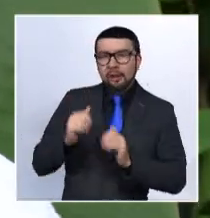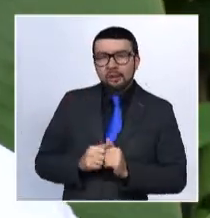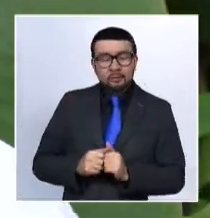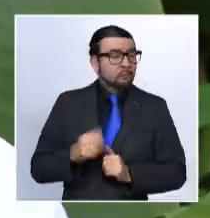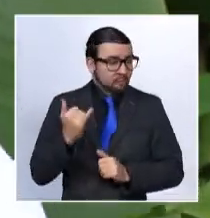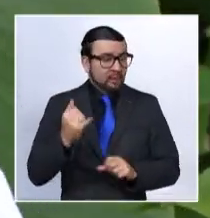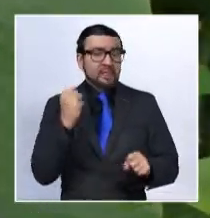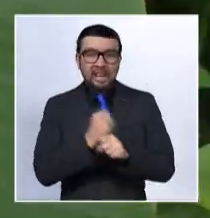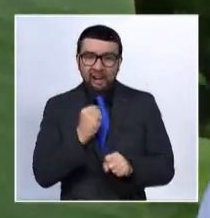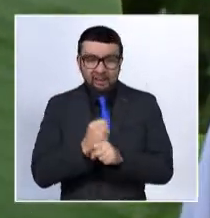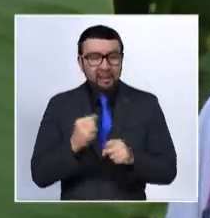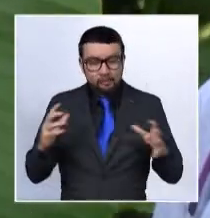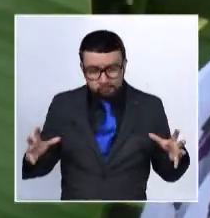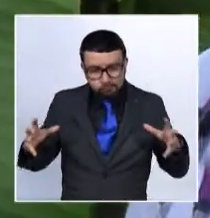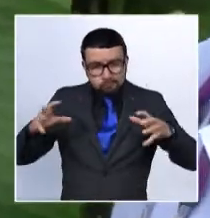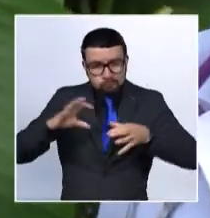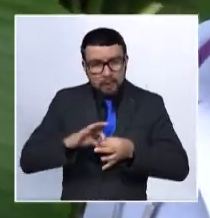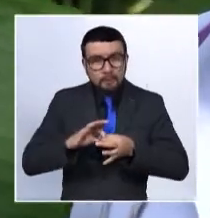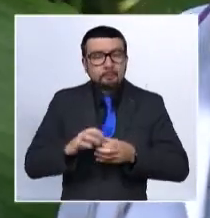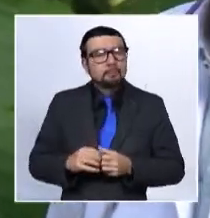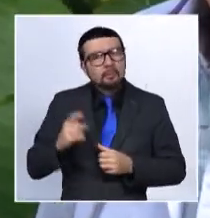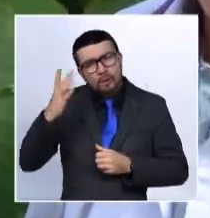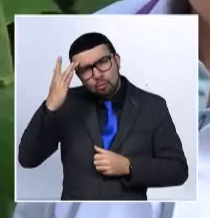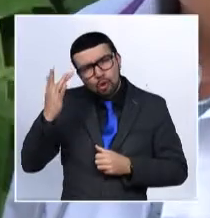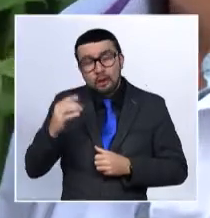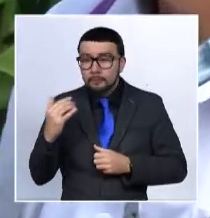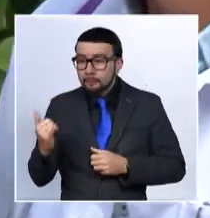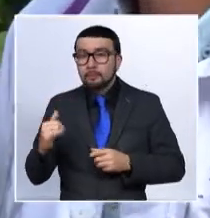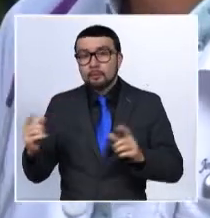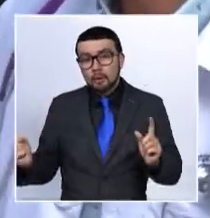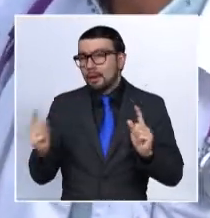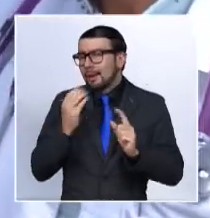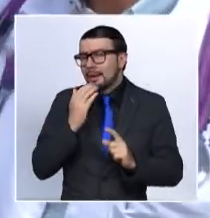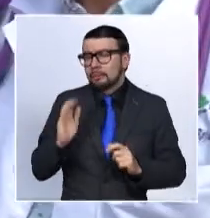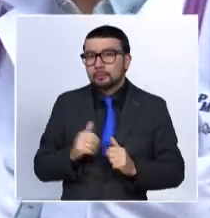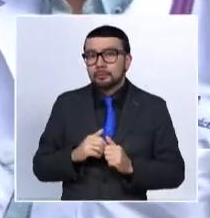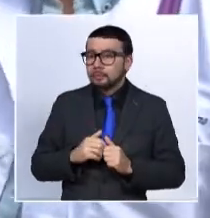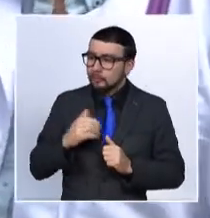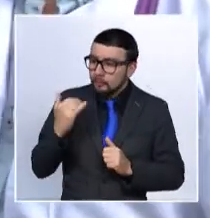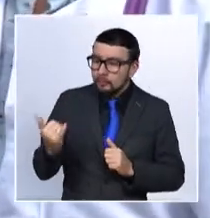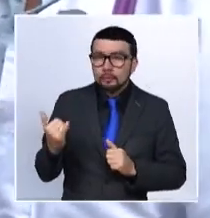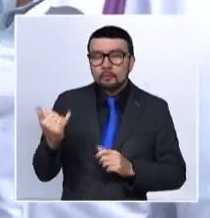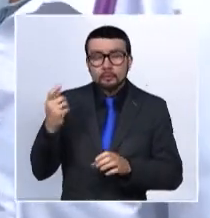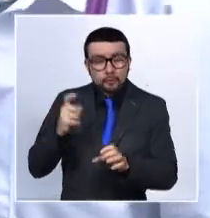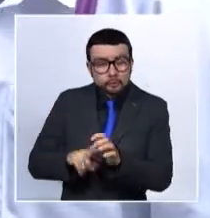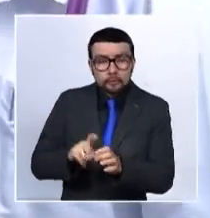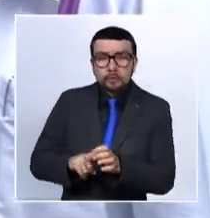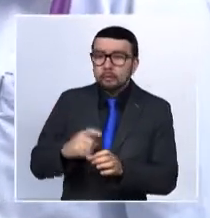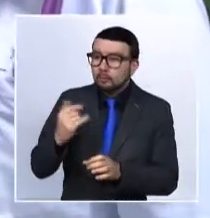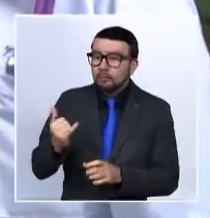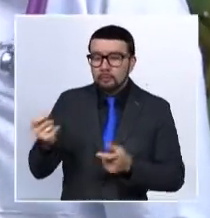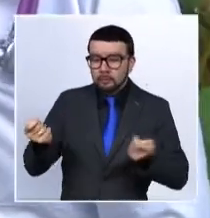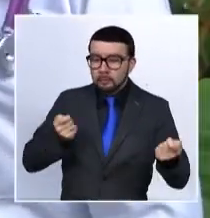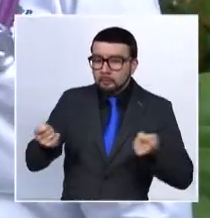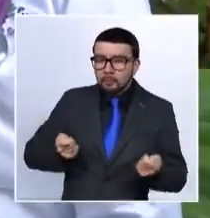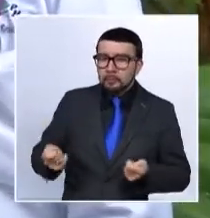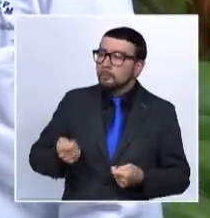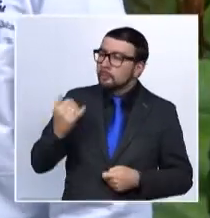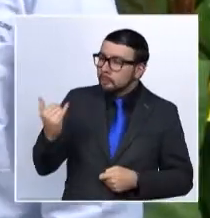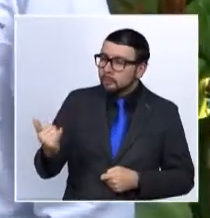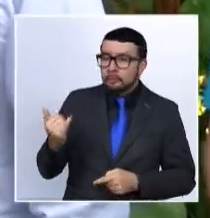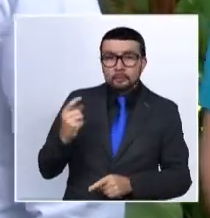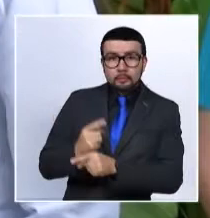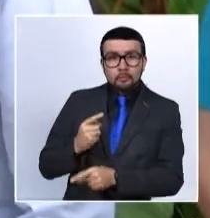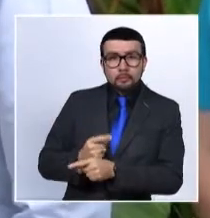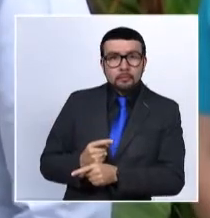en realidad en equipo, porque encontramos un ejemplo, una alteración de la articulación temporomandibular o de esta